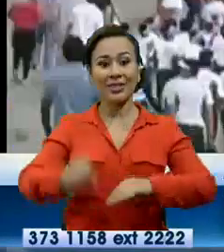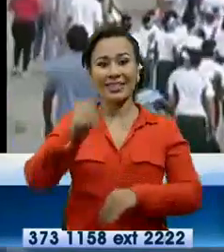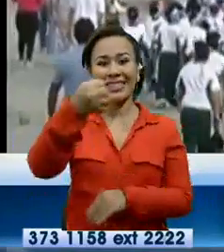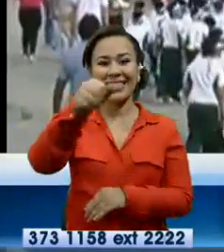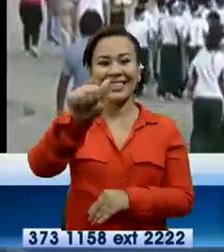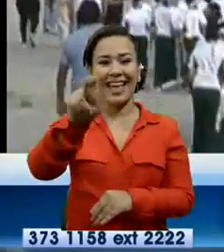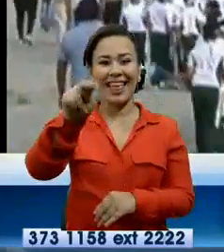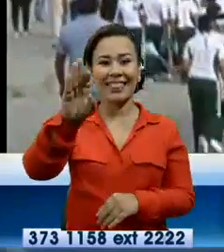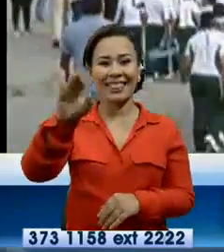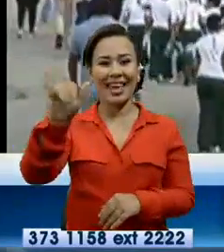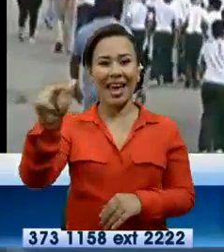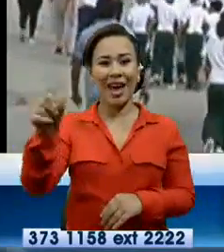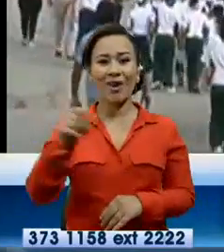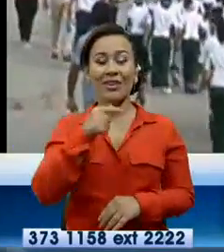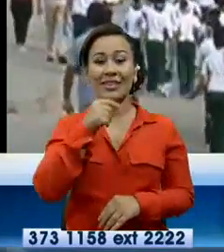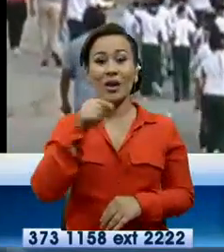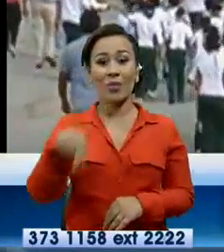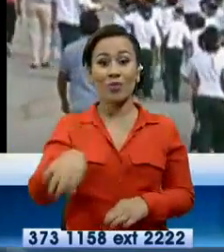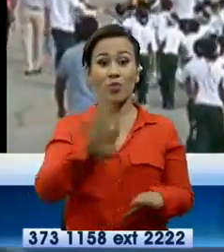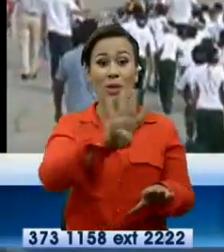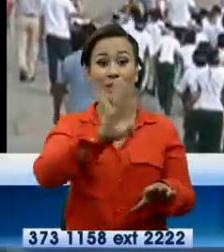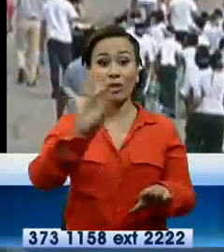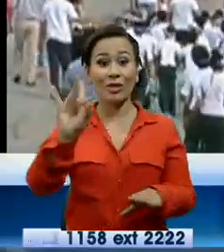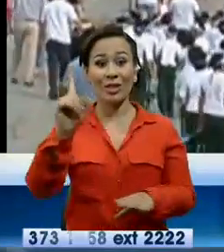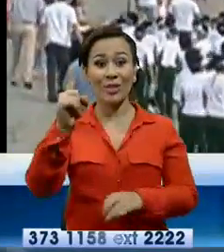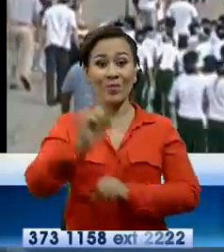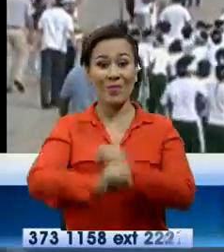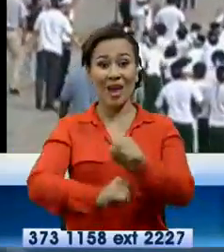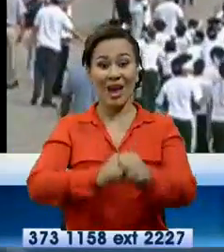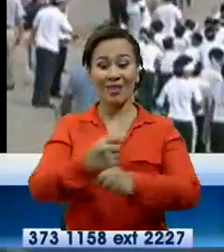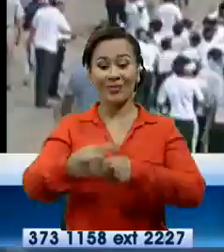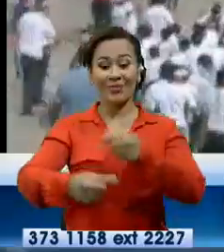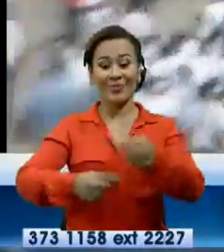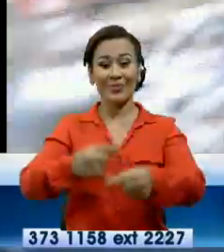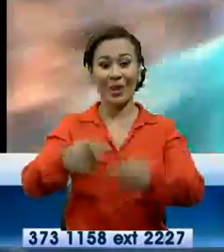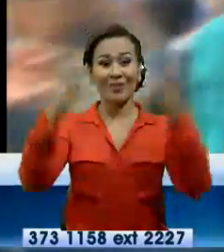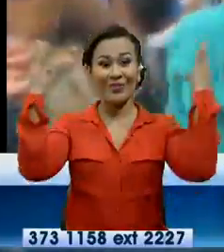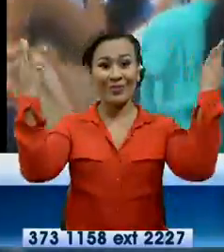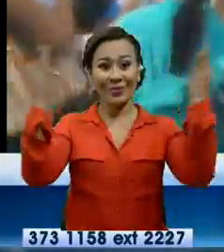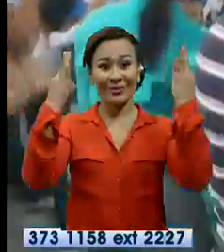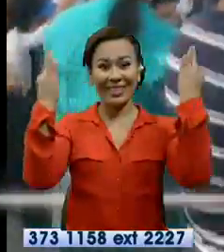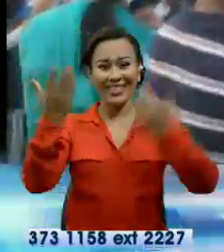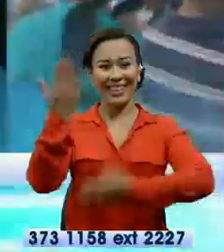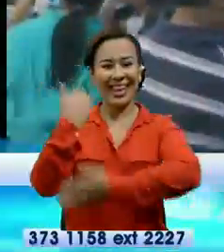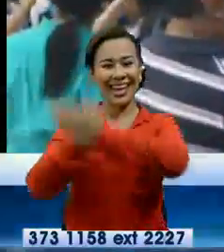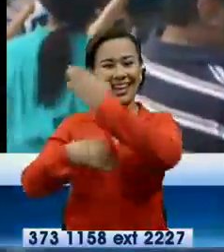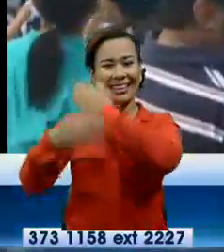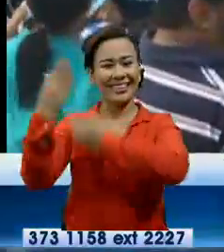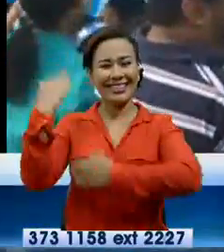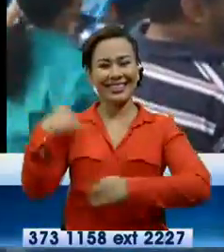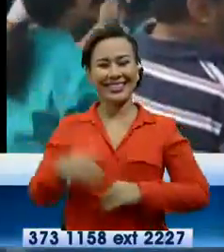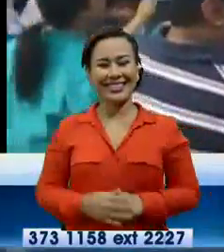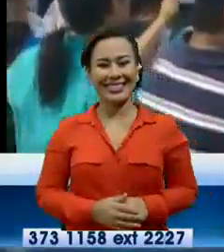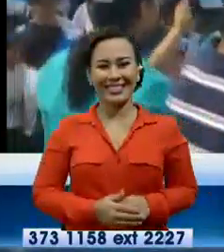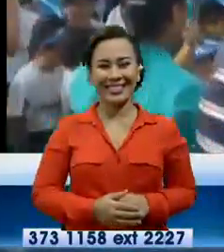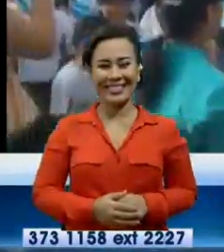sus 481 años de proceso fundacional. Informó Enrique Muñoz.